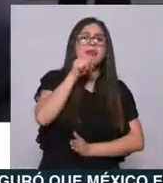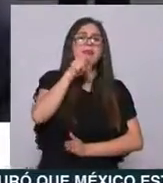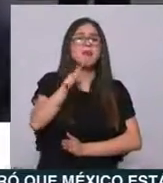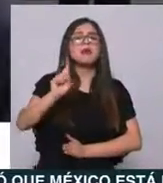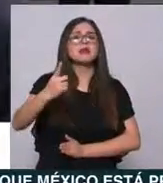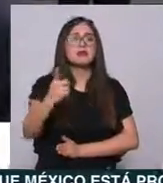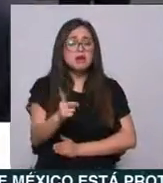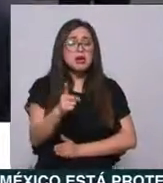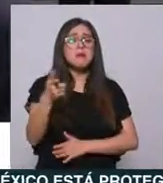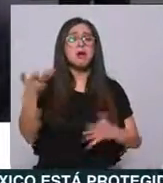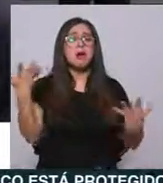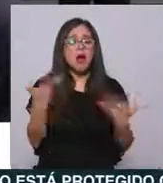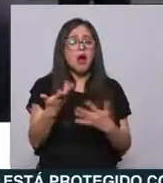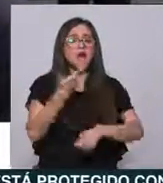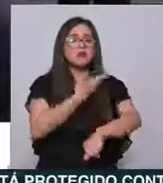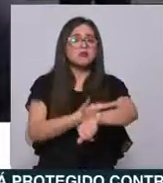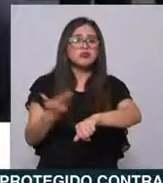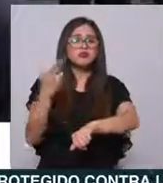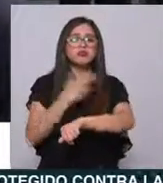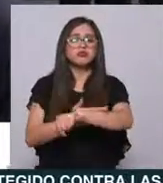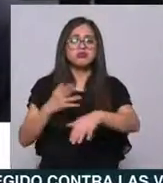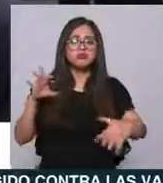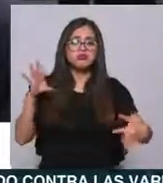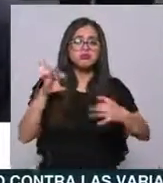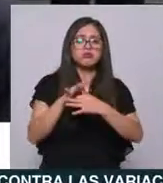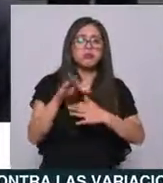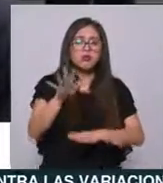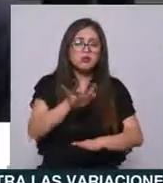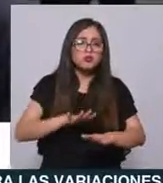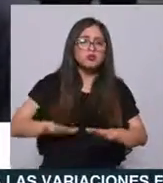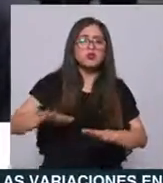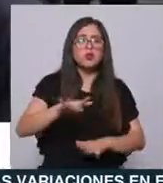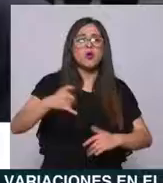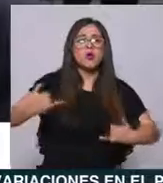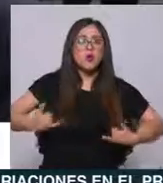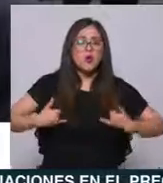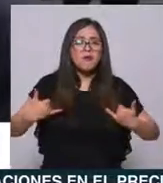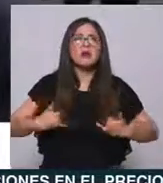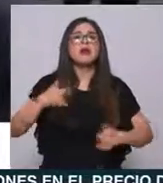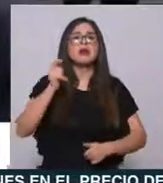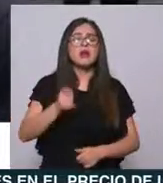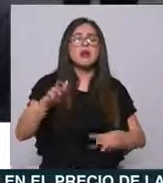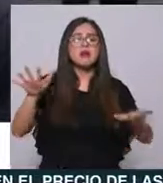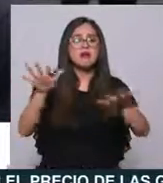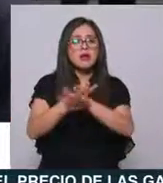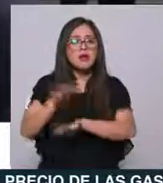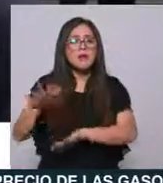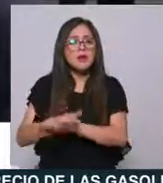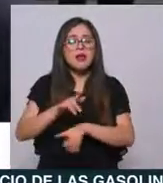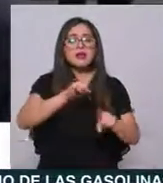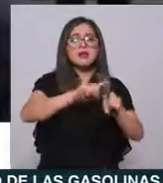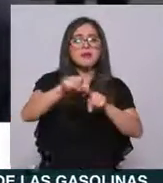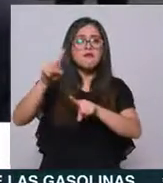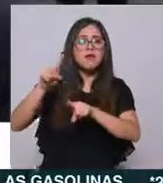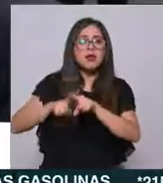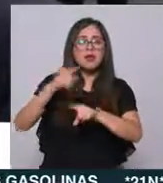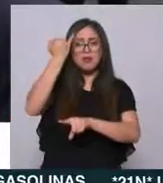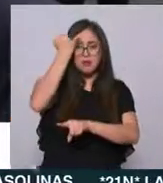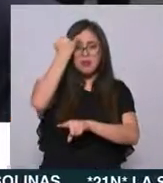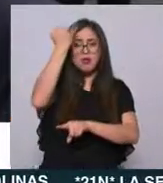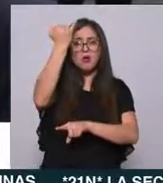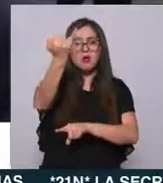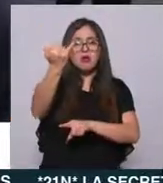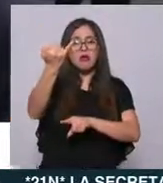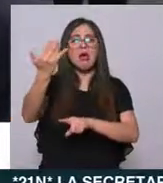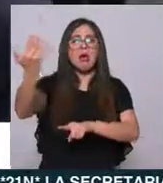conocer acciones acordes a una sociedad juvenil que ha cambiado, cuyos paradigmas son distintos